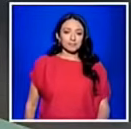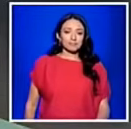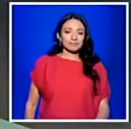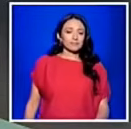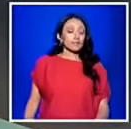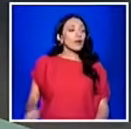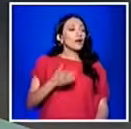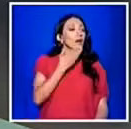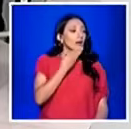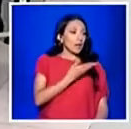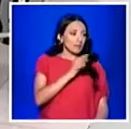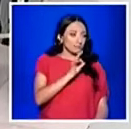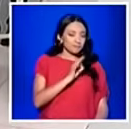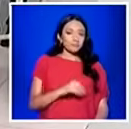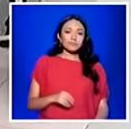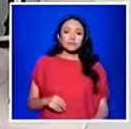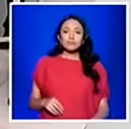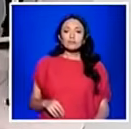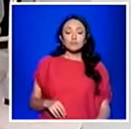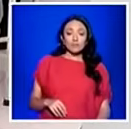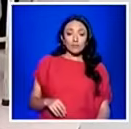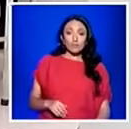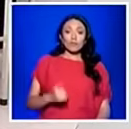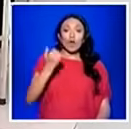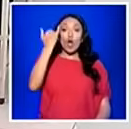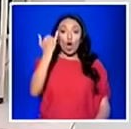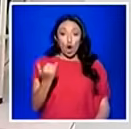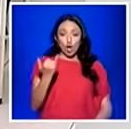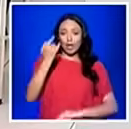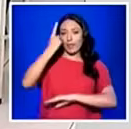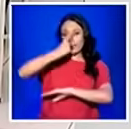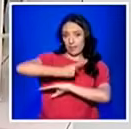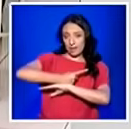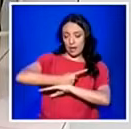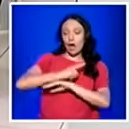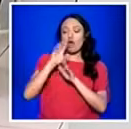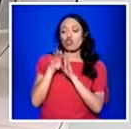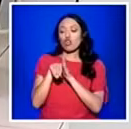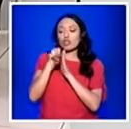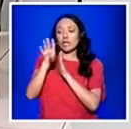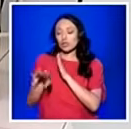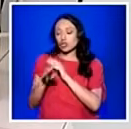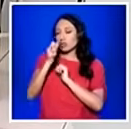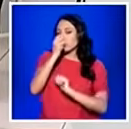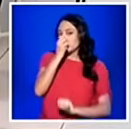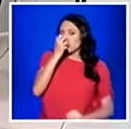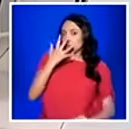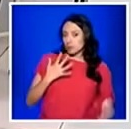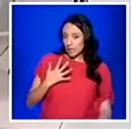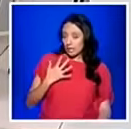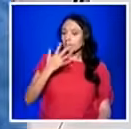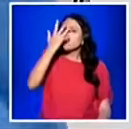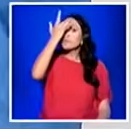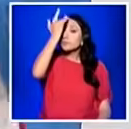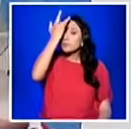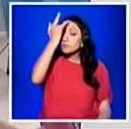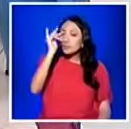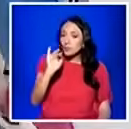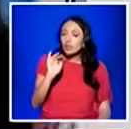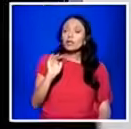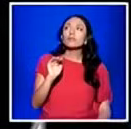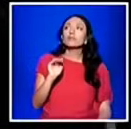Así es, Andreita, muy buenos días. Bueno, realmente hoy es el día del donante y se lo dice así porque realmente ha